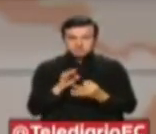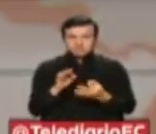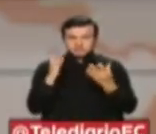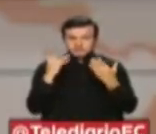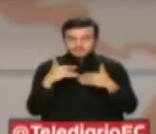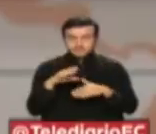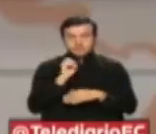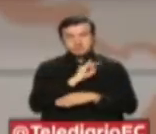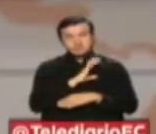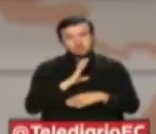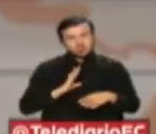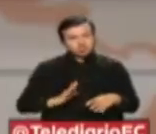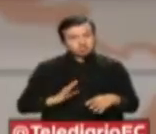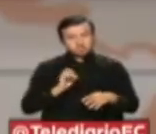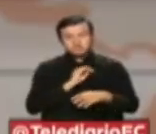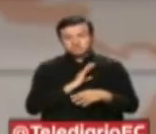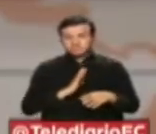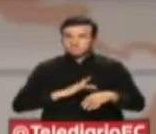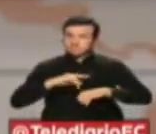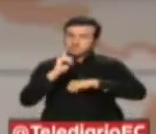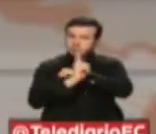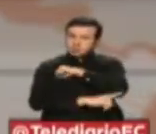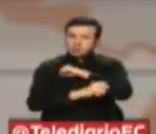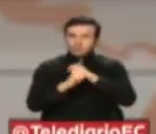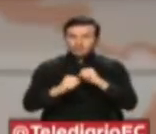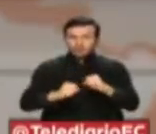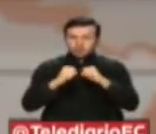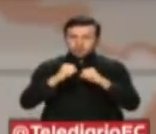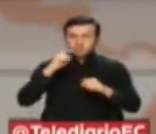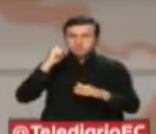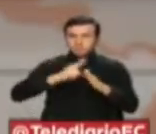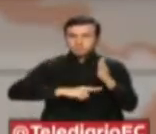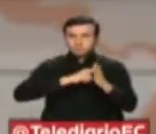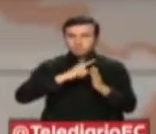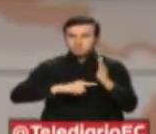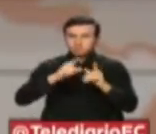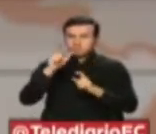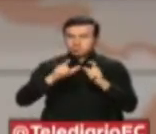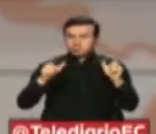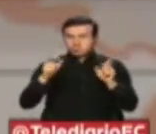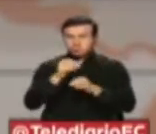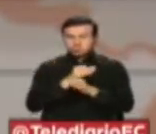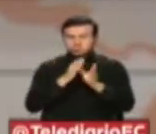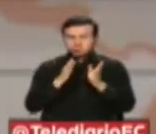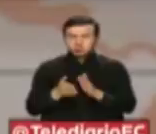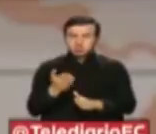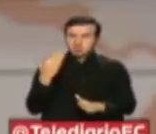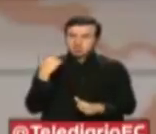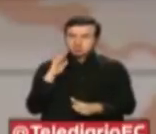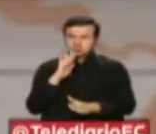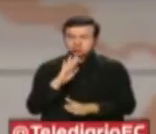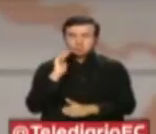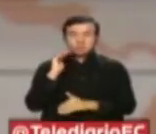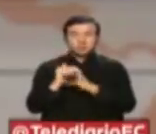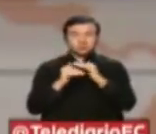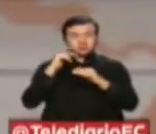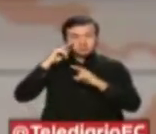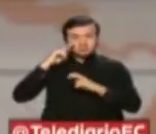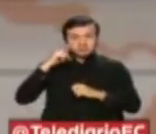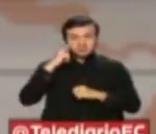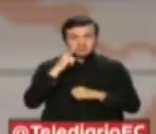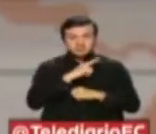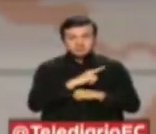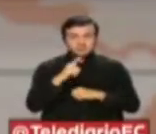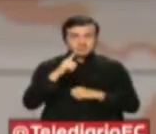cautelares más severas para que impida que los funcionarios del régimen anterior que tienen procesos de investigación